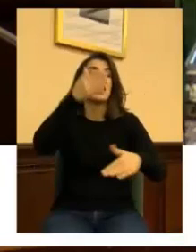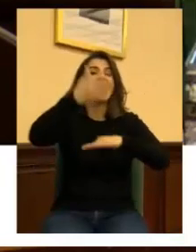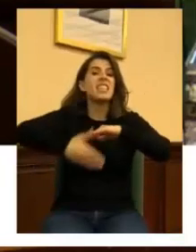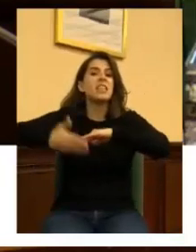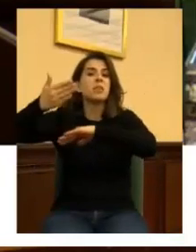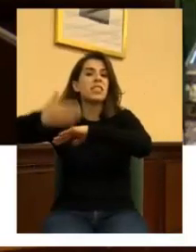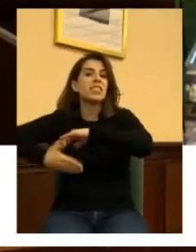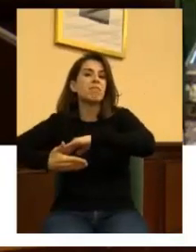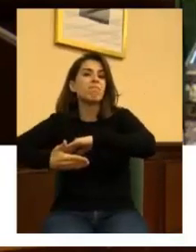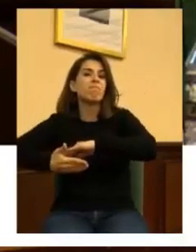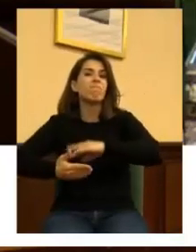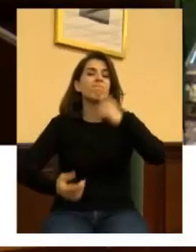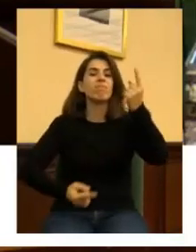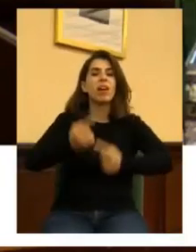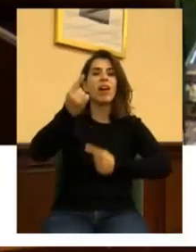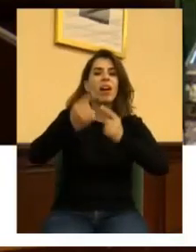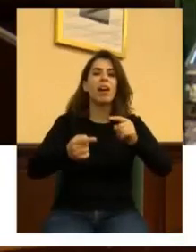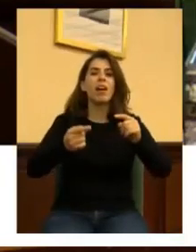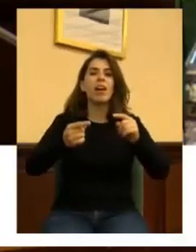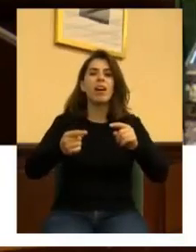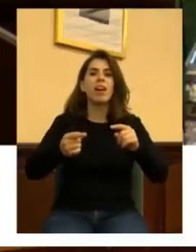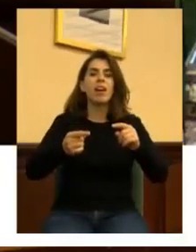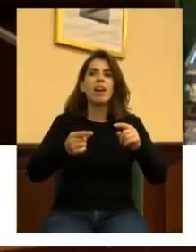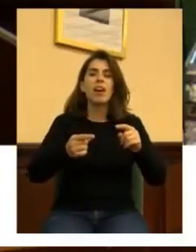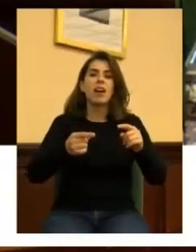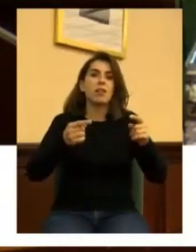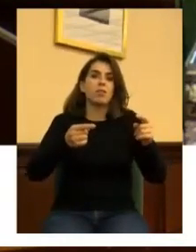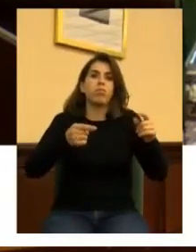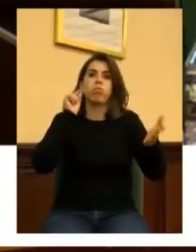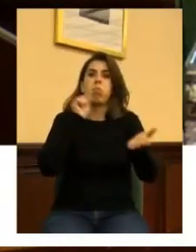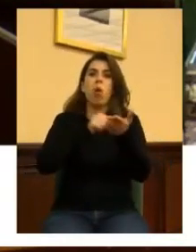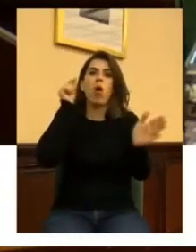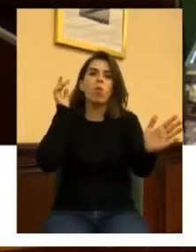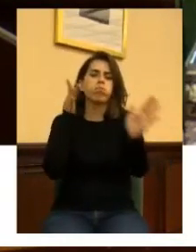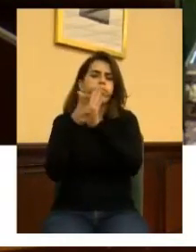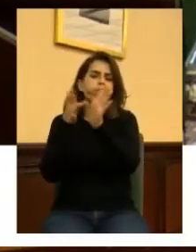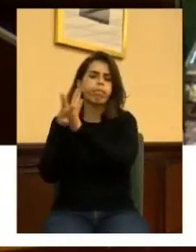en ocasiones a impartir temario deprisa y corriendo.